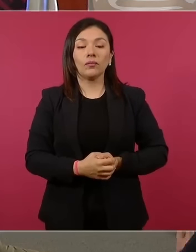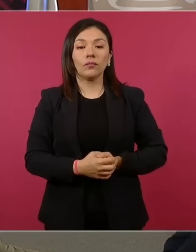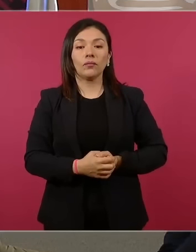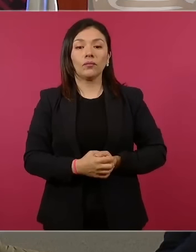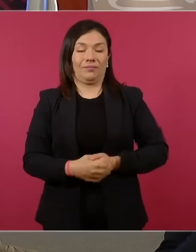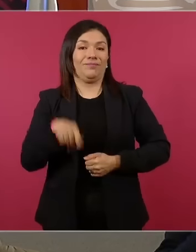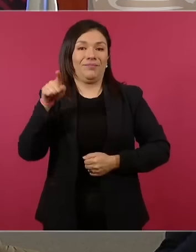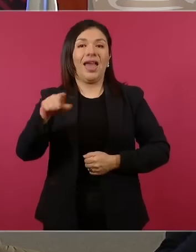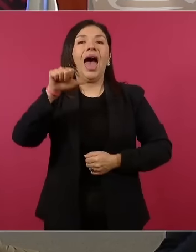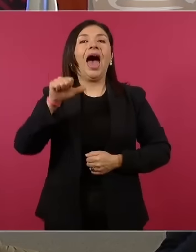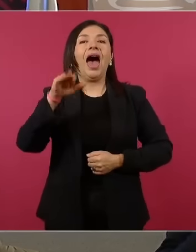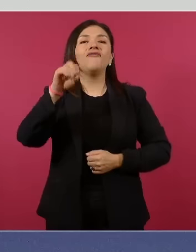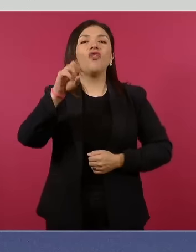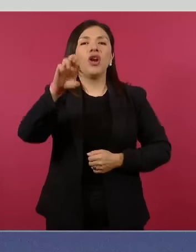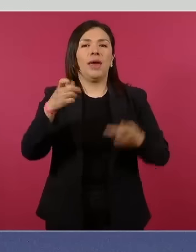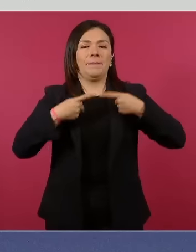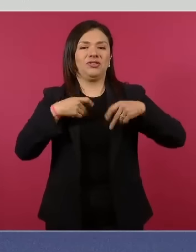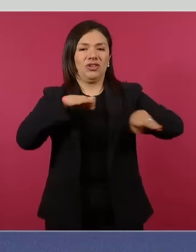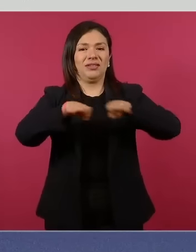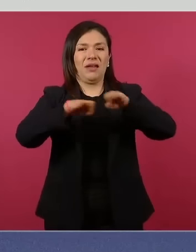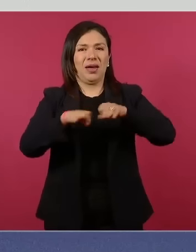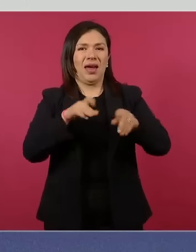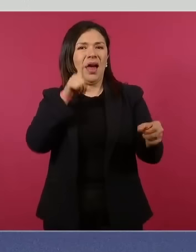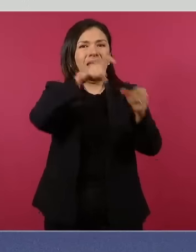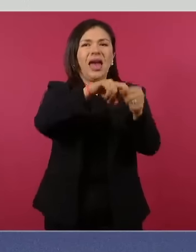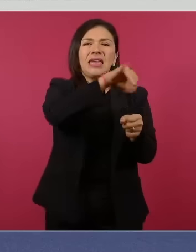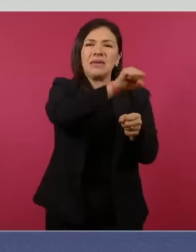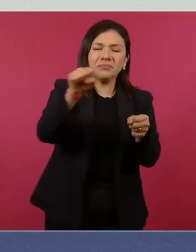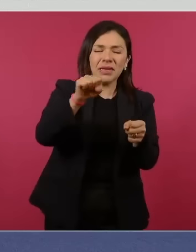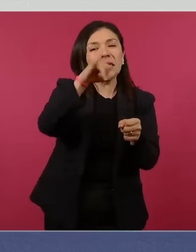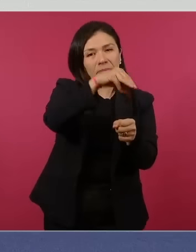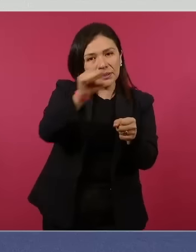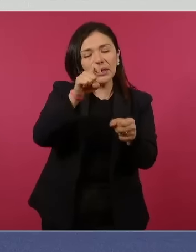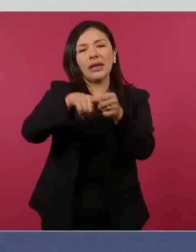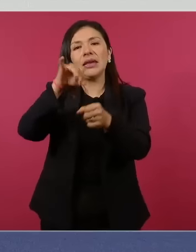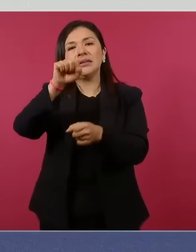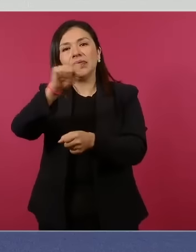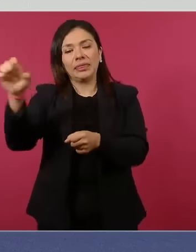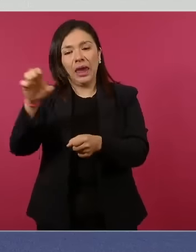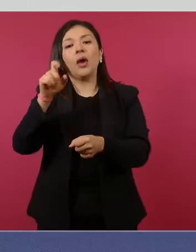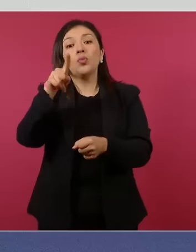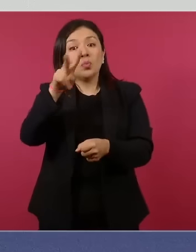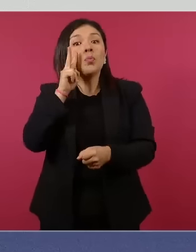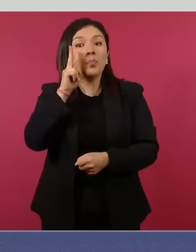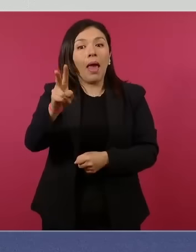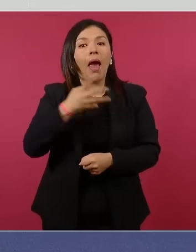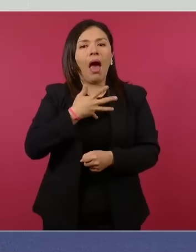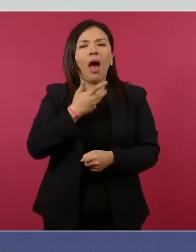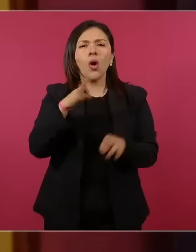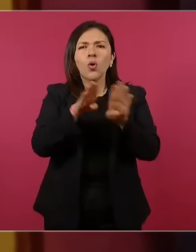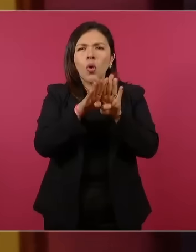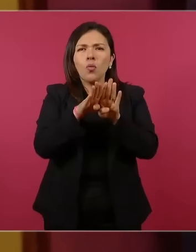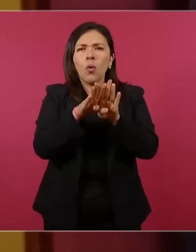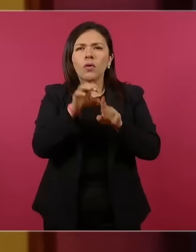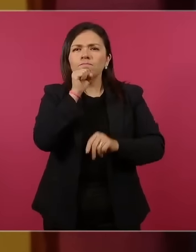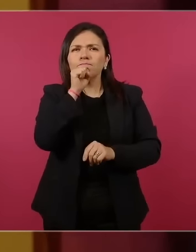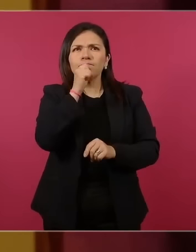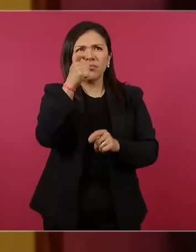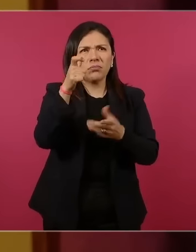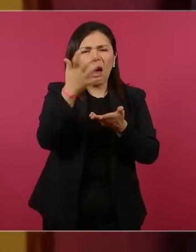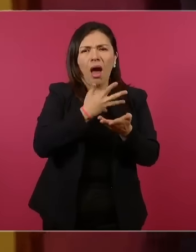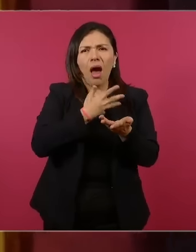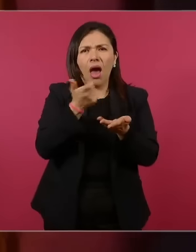de las AFORE, de los trabajadores afiliados al IMSS y al ISSSTE con cuentas inactivas, y ustedes podrán ver la distribución y el ingreso